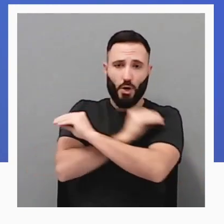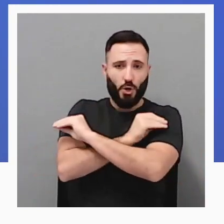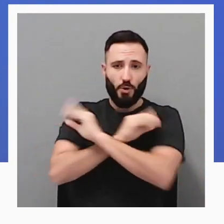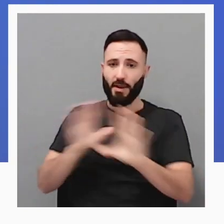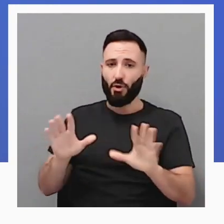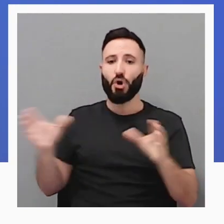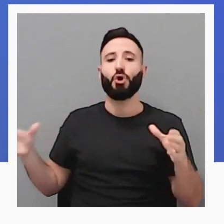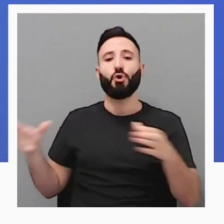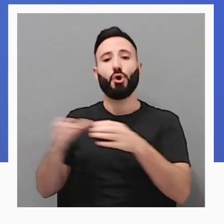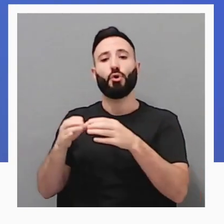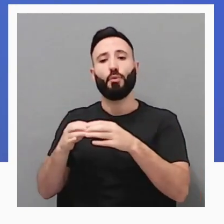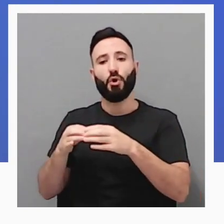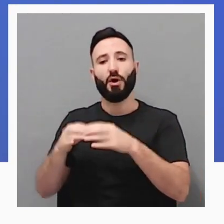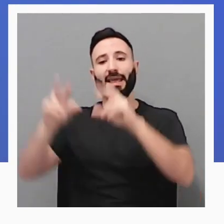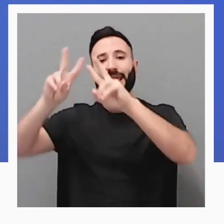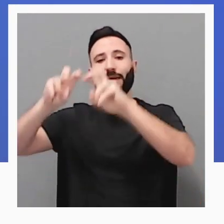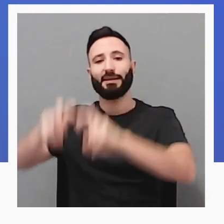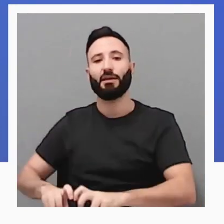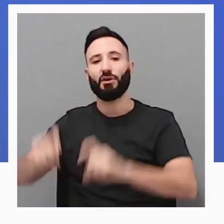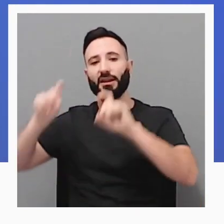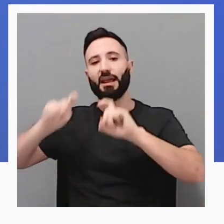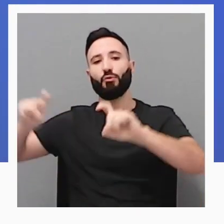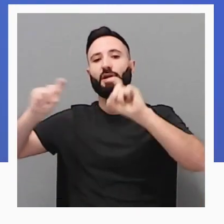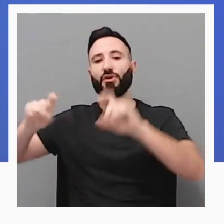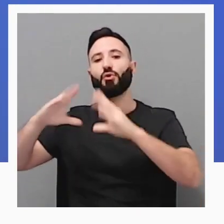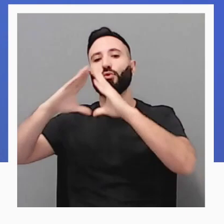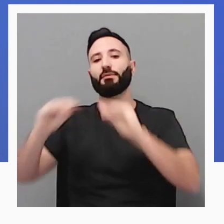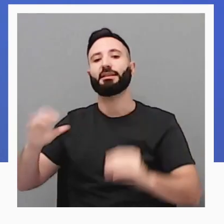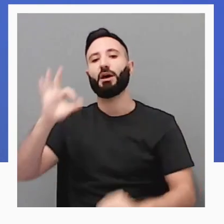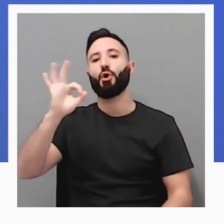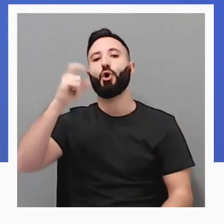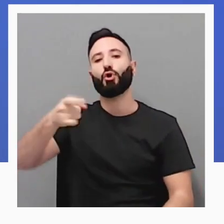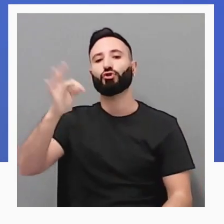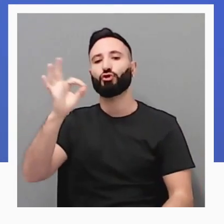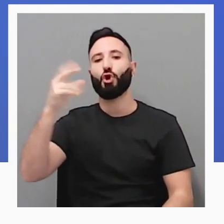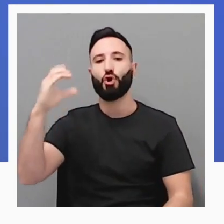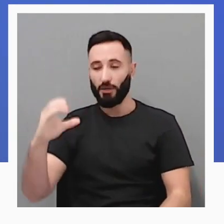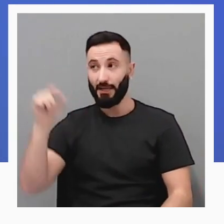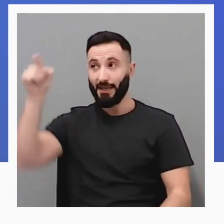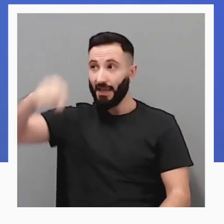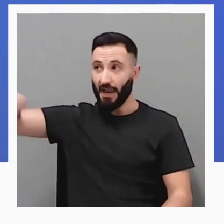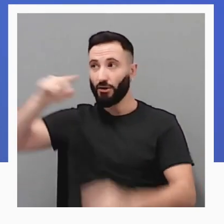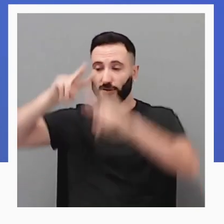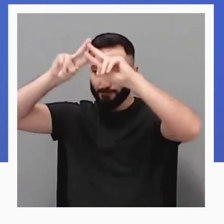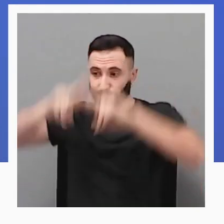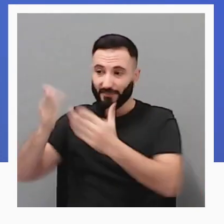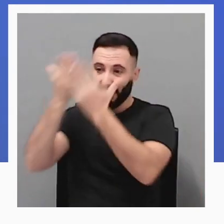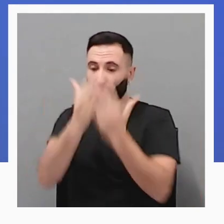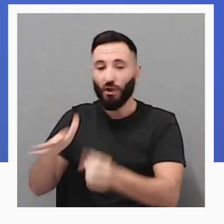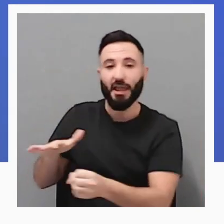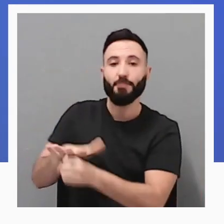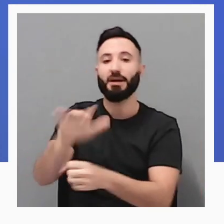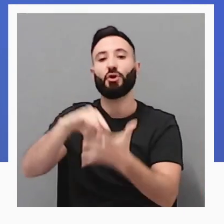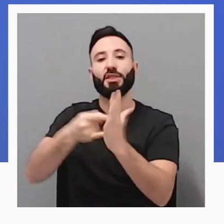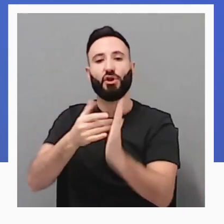grupo de investigación Education Research de la Universidad de Deusto, y ellos están haciendo un estudio de impacto de nuestra metodología. De momento